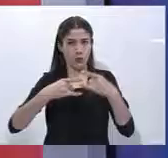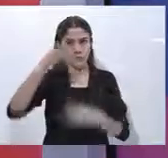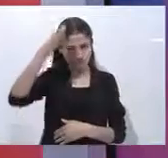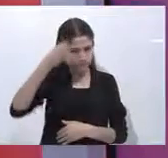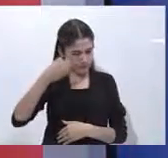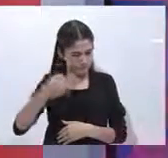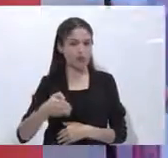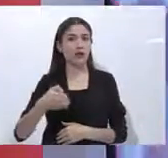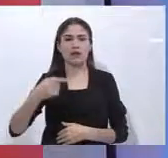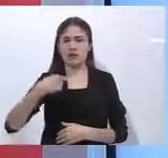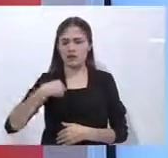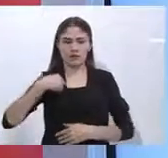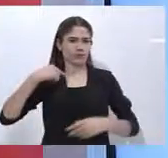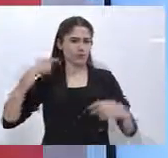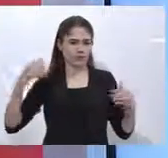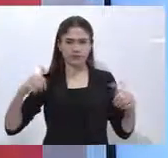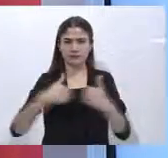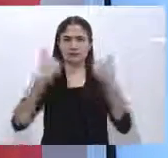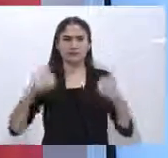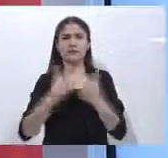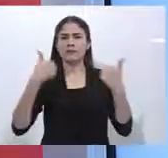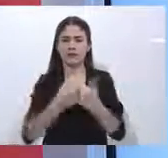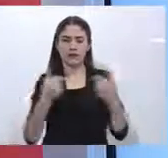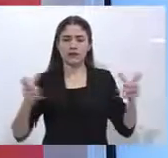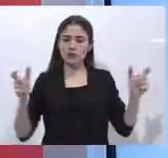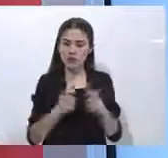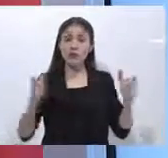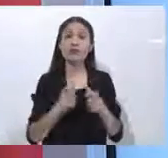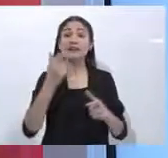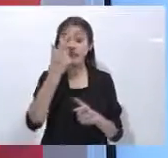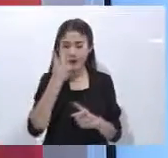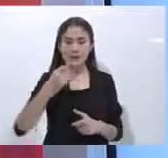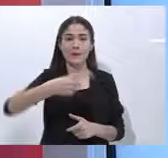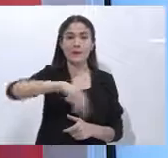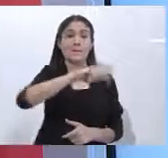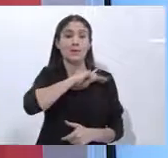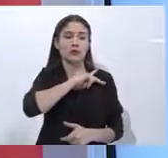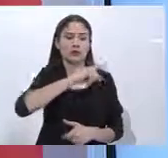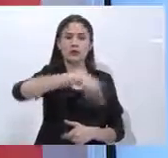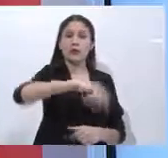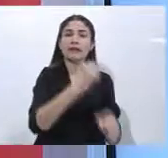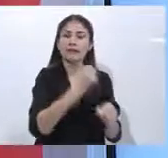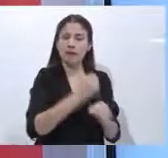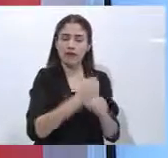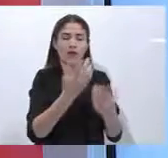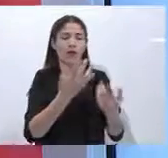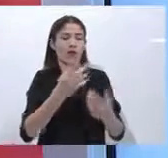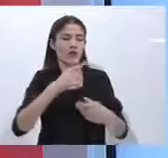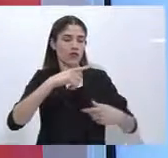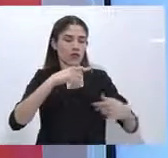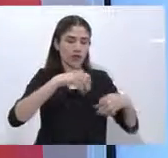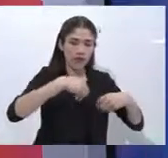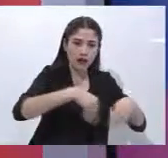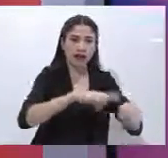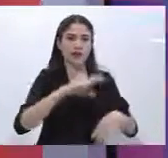del año con los productores con nuestros productores con ellos hemos planificado la producción